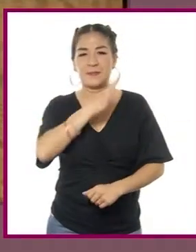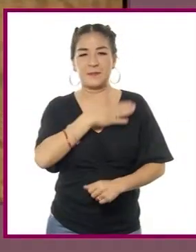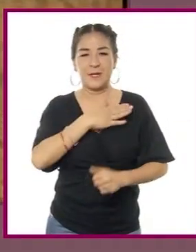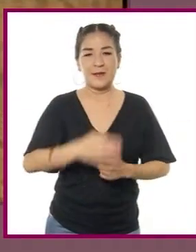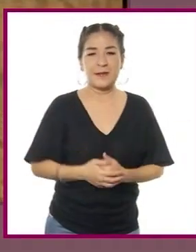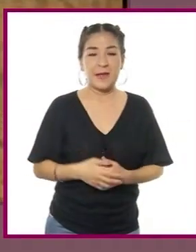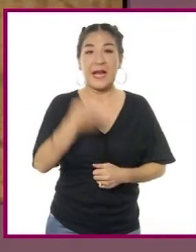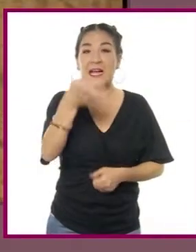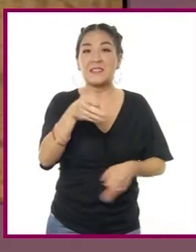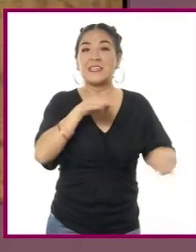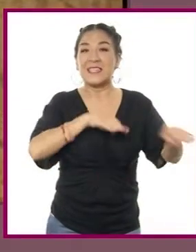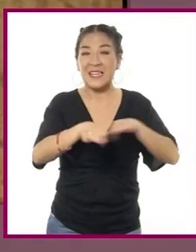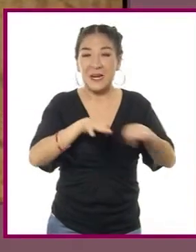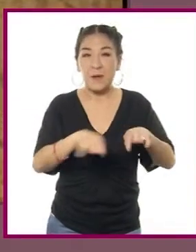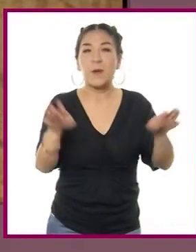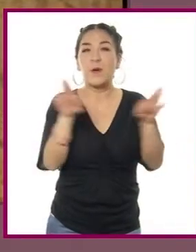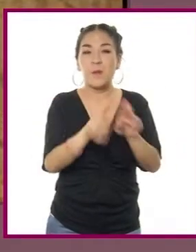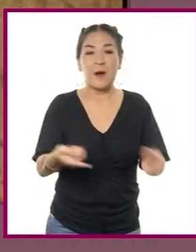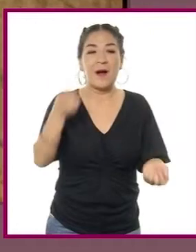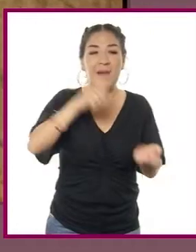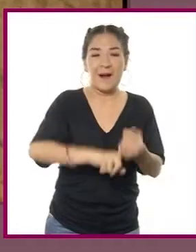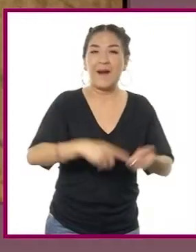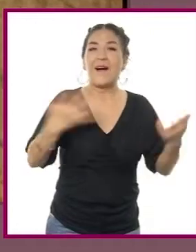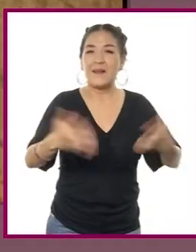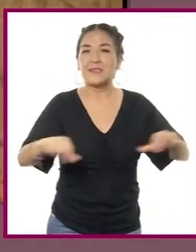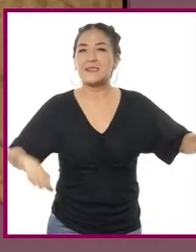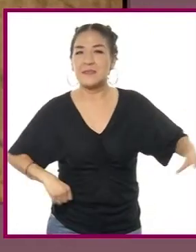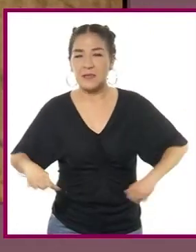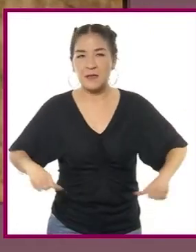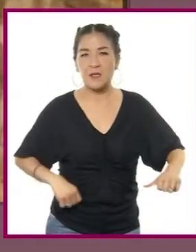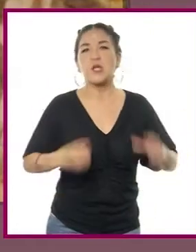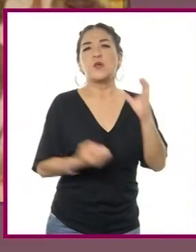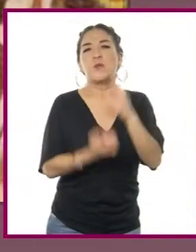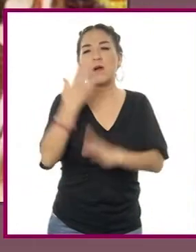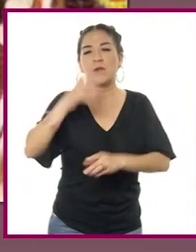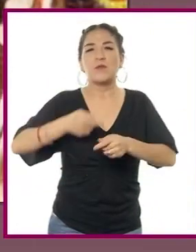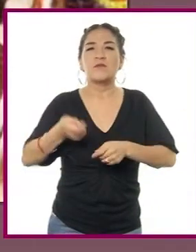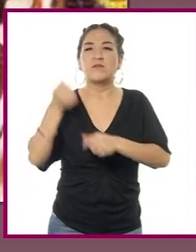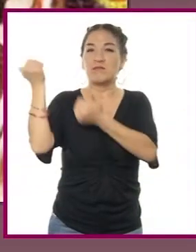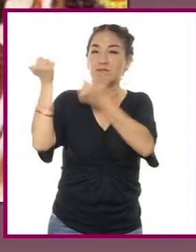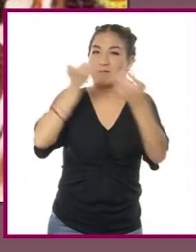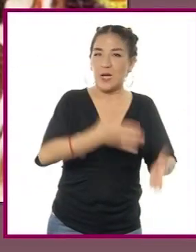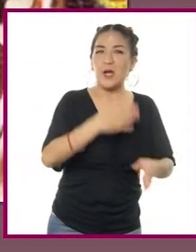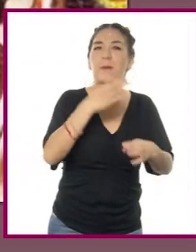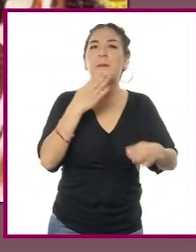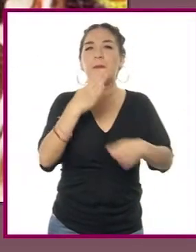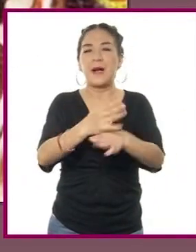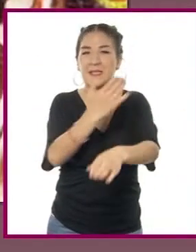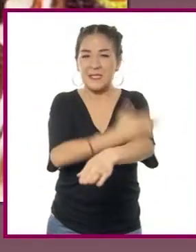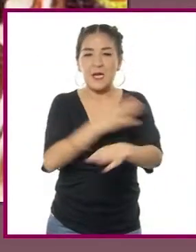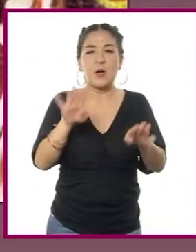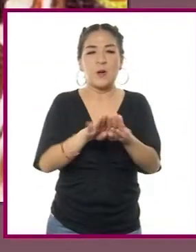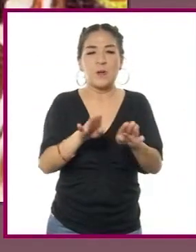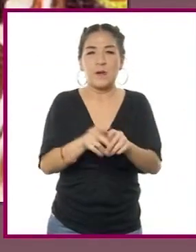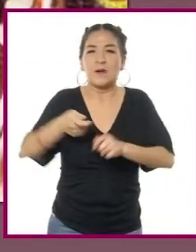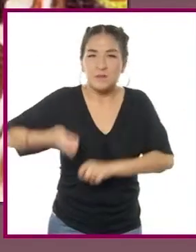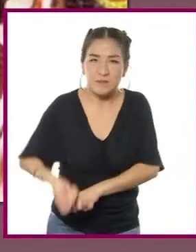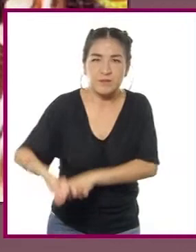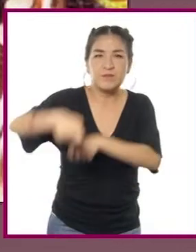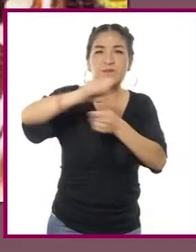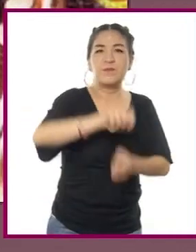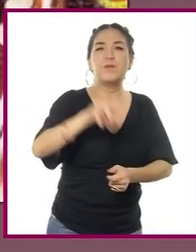Y para el trabajo que en ellas se desarrollaba, se importaron herramientas de España como el arado, la rueda y la